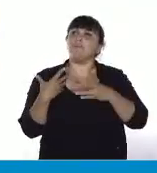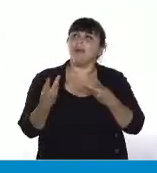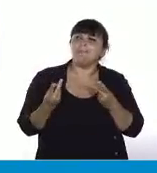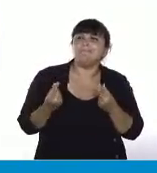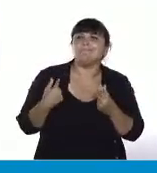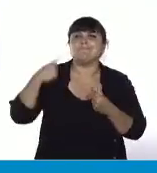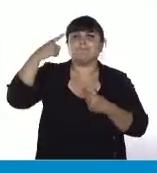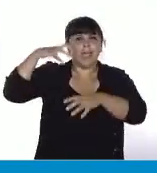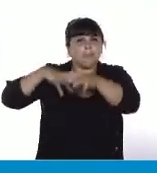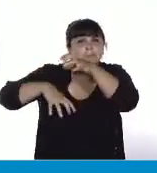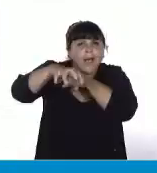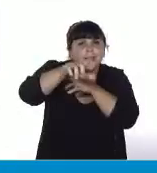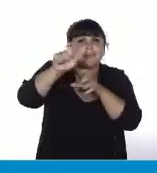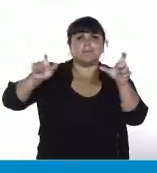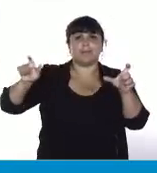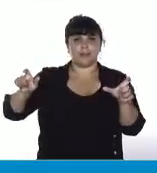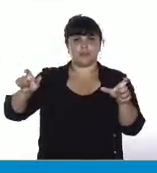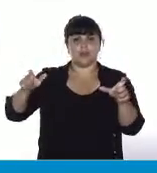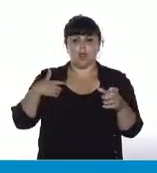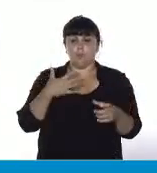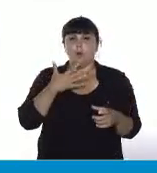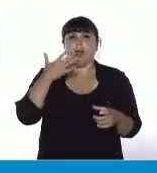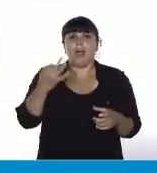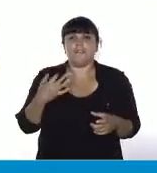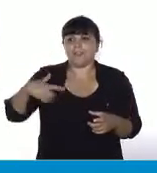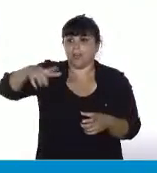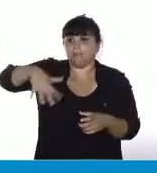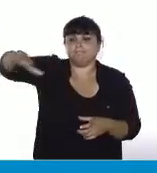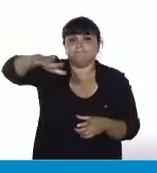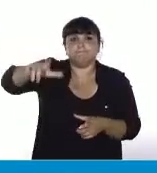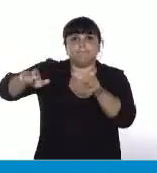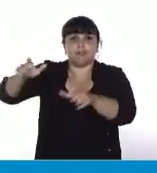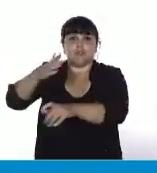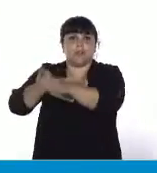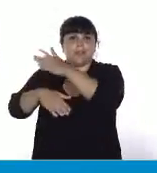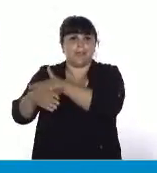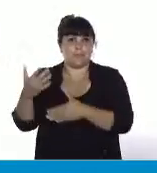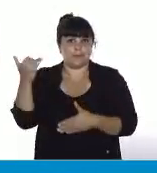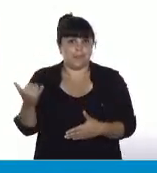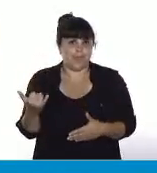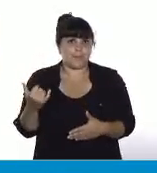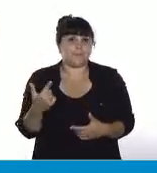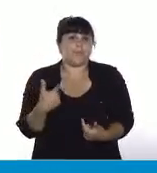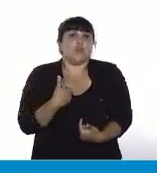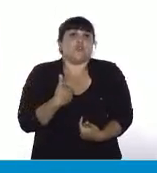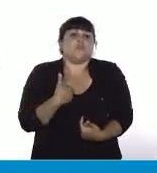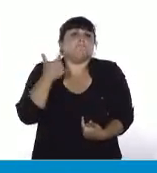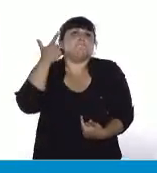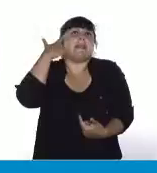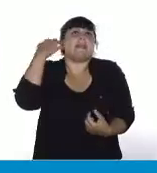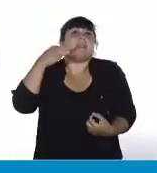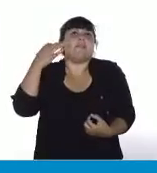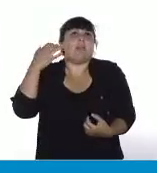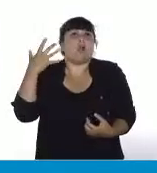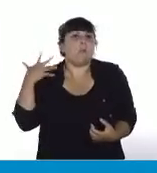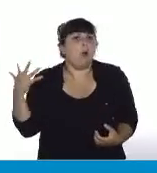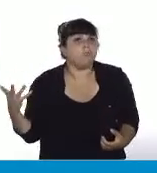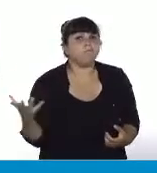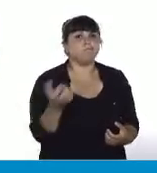más sensibles, con la realidad de este colectivo. Tenemos de esta manera que lograr